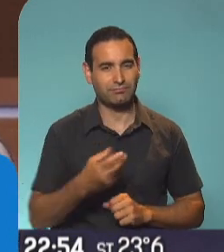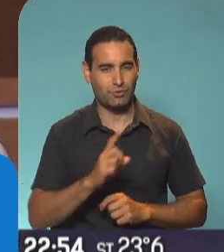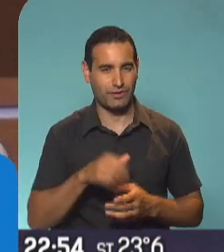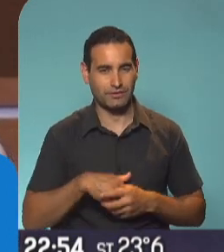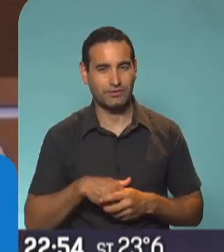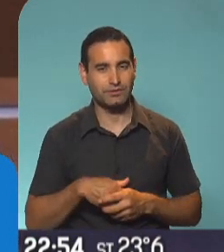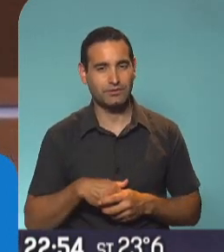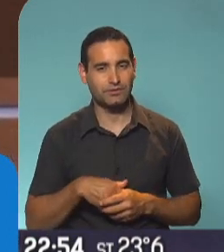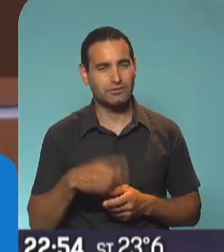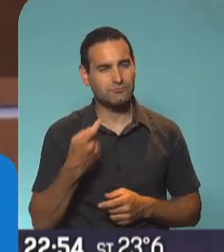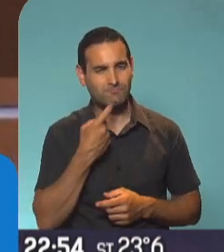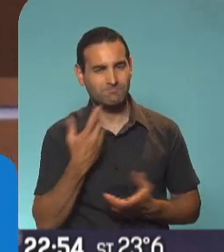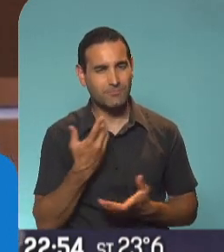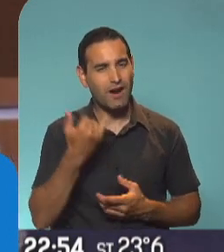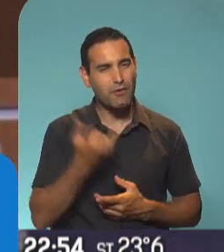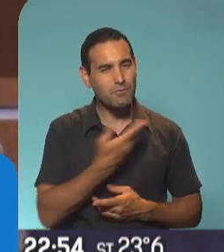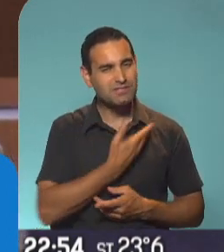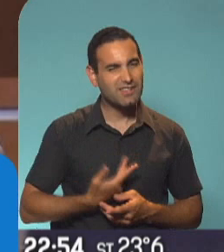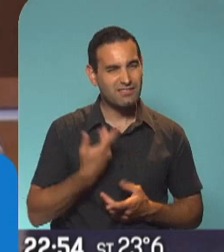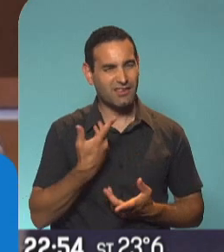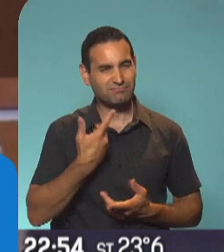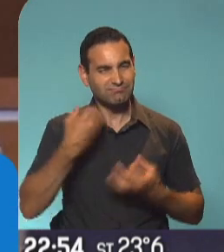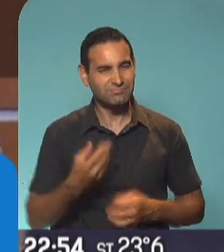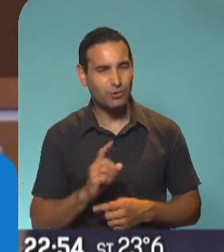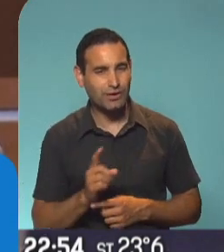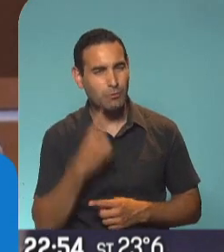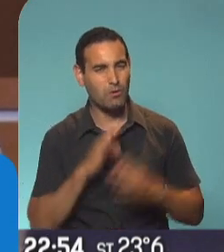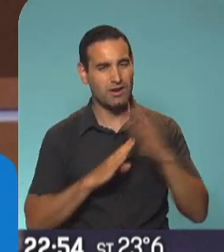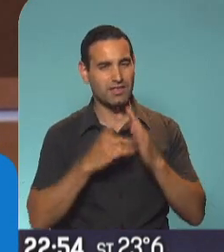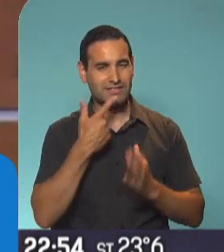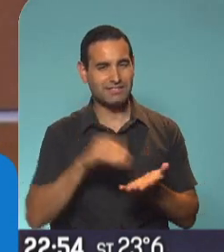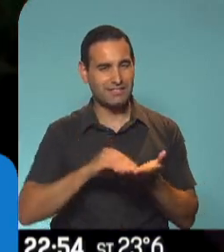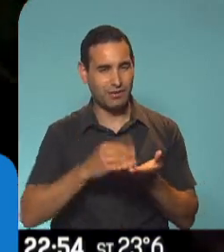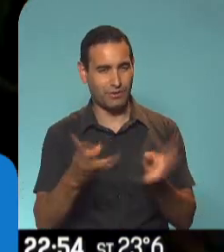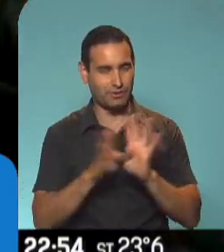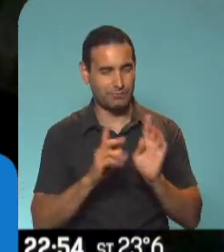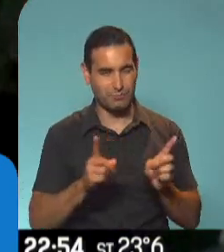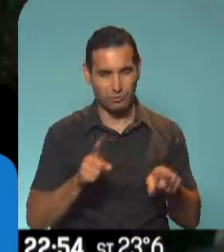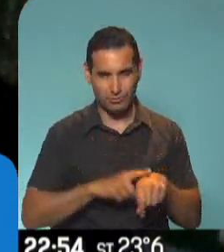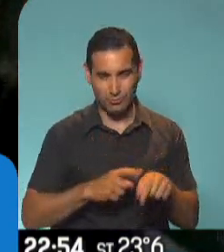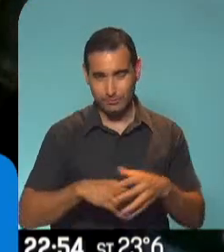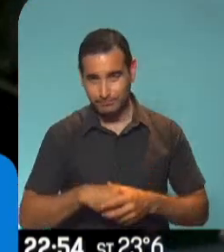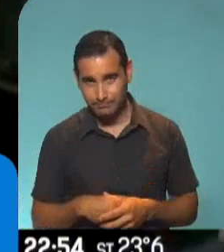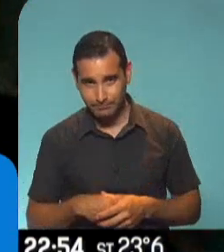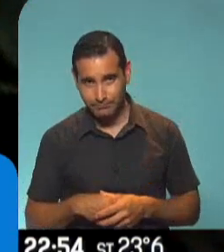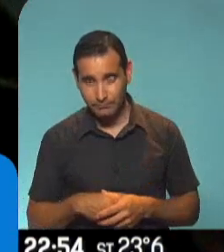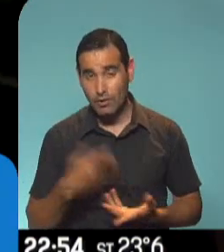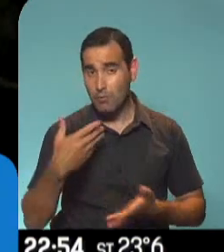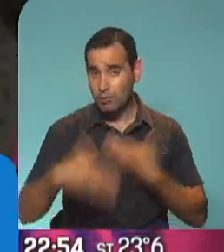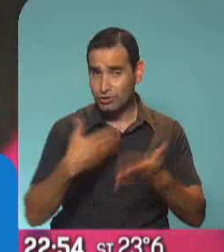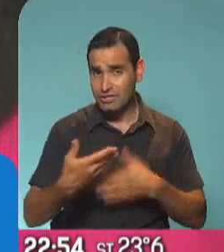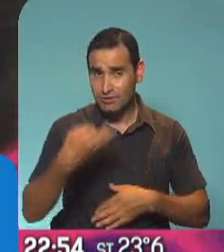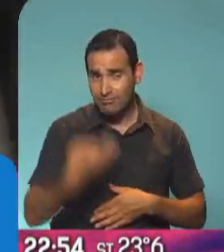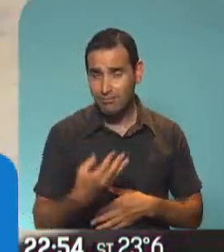think they suspected that we could have a rogue president and a rogue leader in the Senate at the same time. Las reglas del proceso no están fijadas por